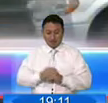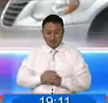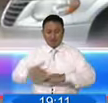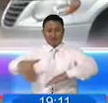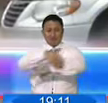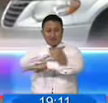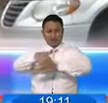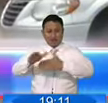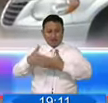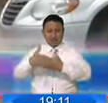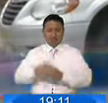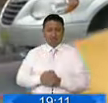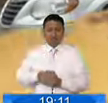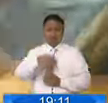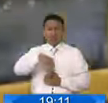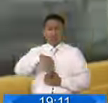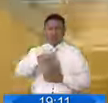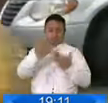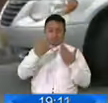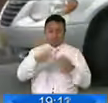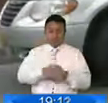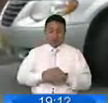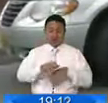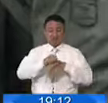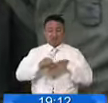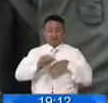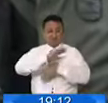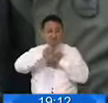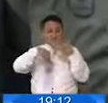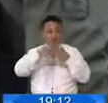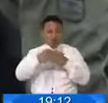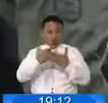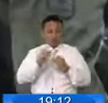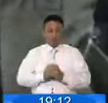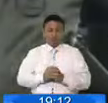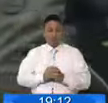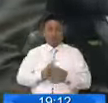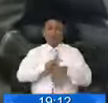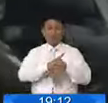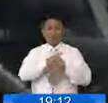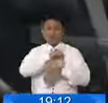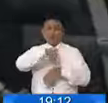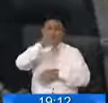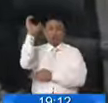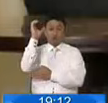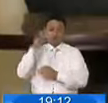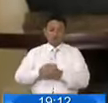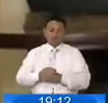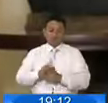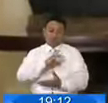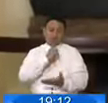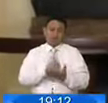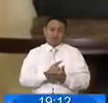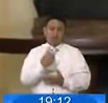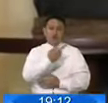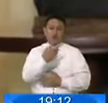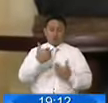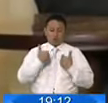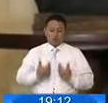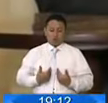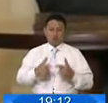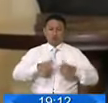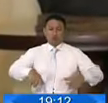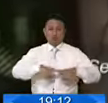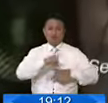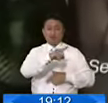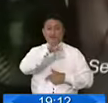este miércoles después de realizar las experticias forenses medicina legal y fiscalía de colombia confirmó que la identidad de los dos cuerpos hallados en la zona